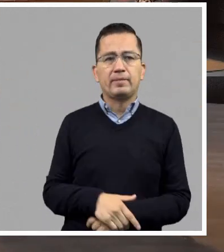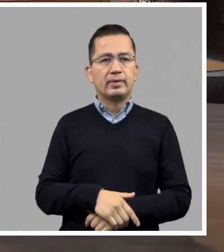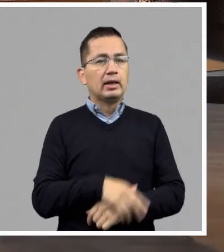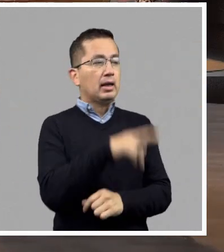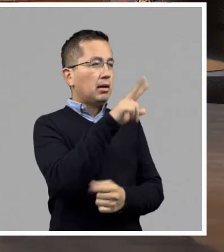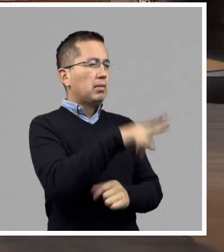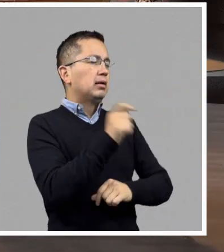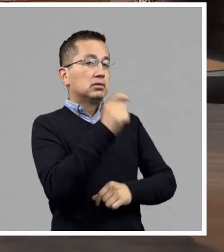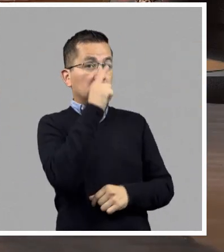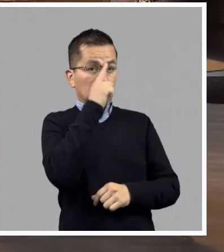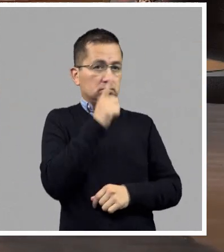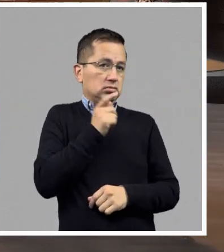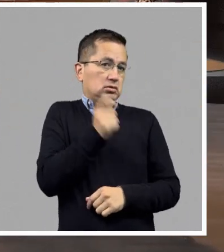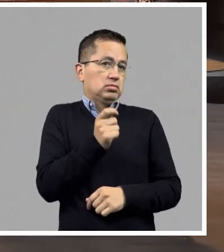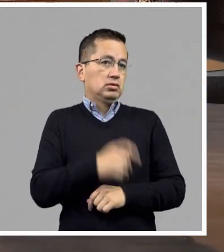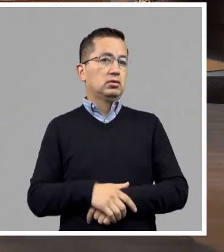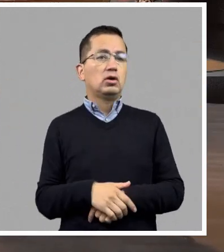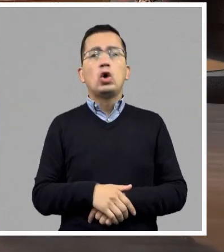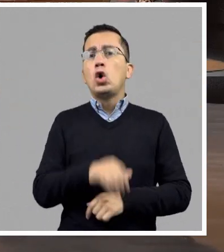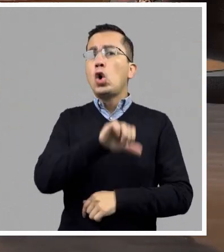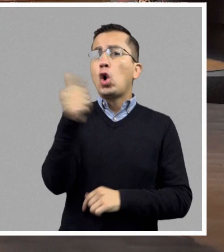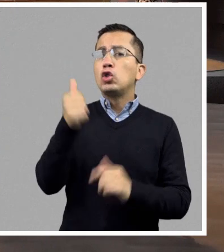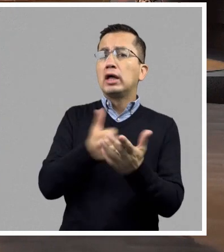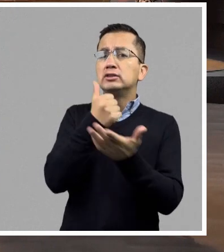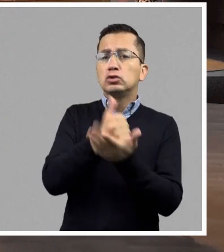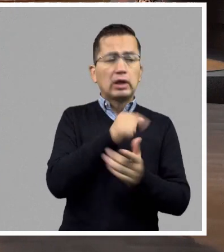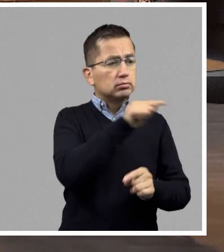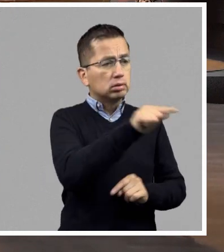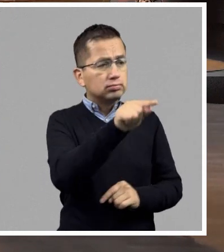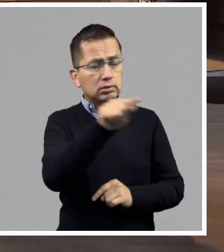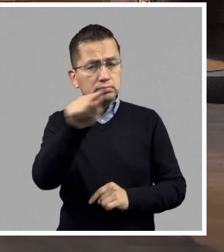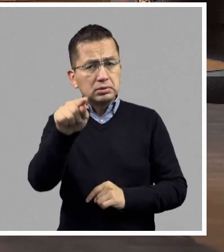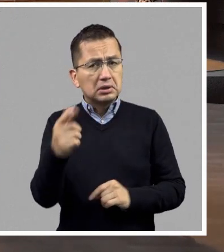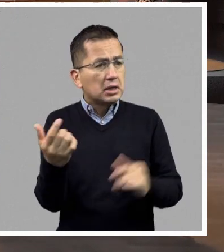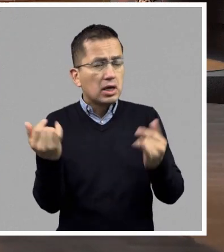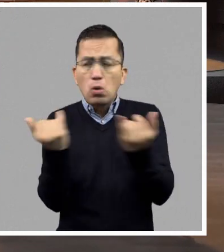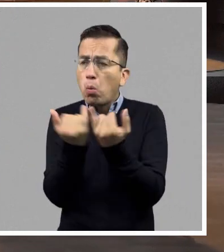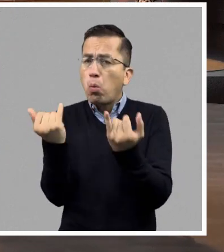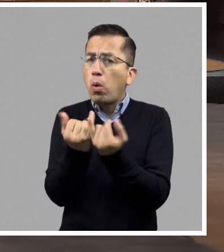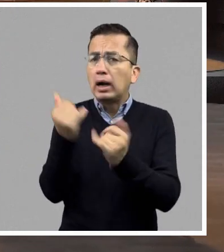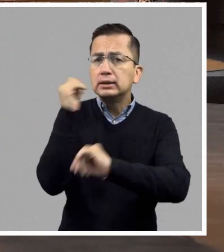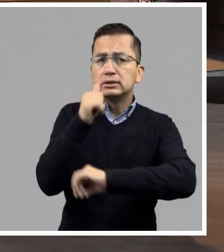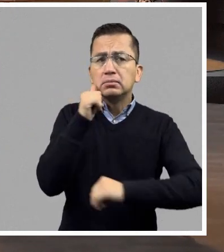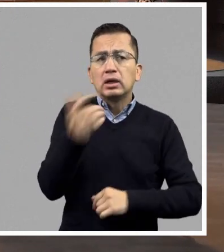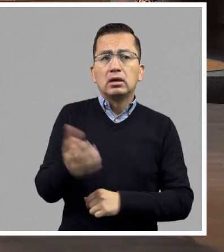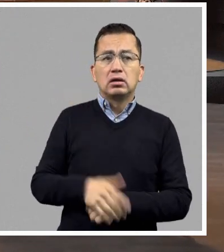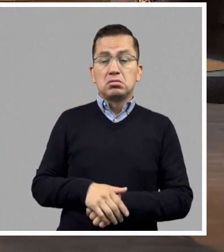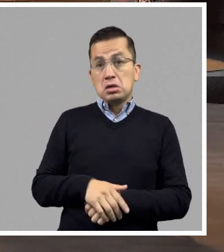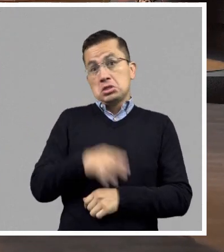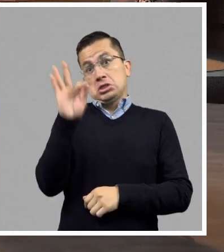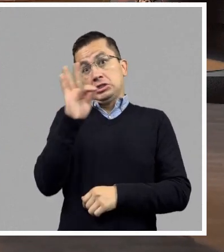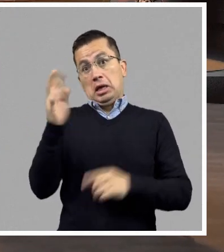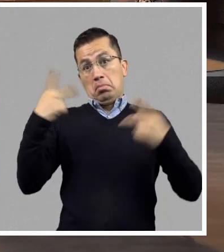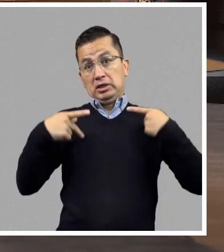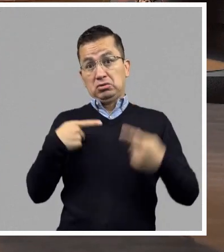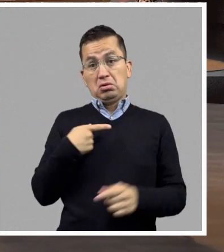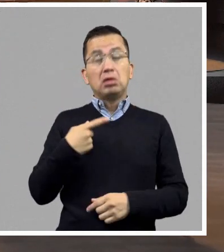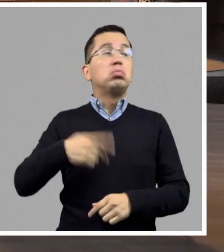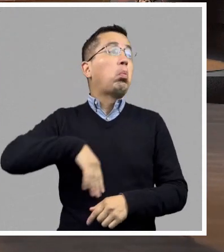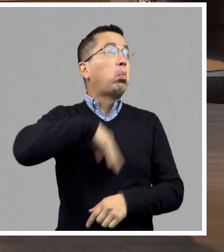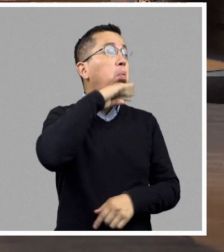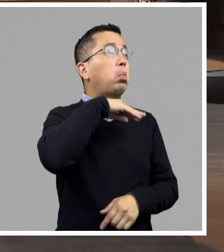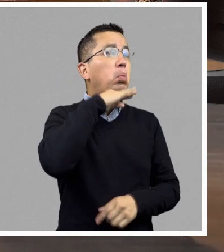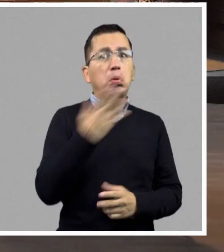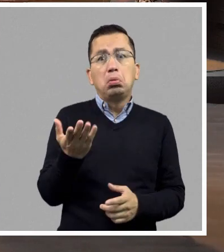tiene como tanto sentido no en otras ciudades también no siento una siempre forzosamente una conciencia